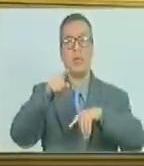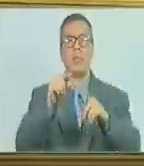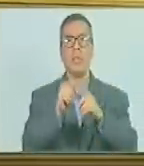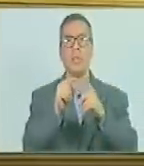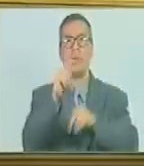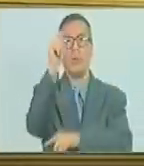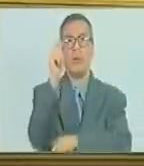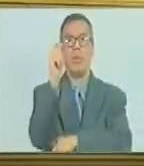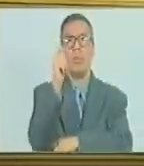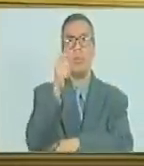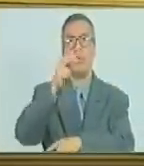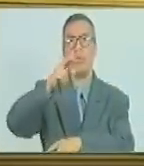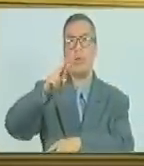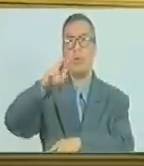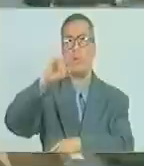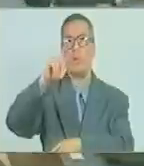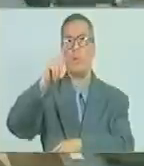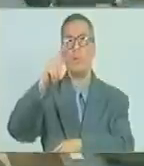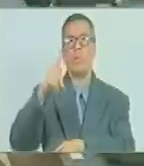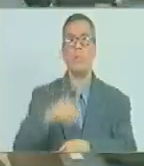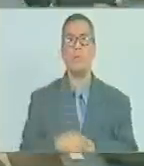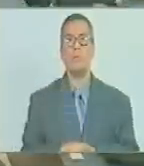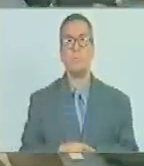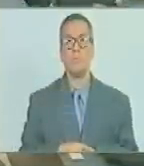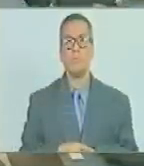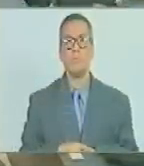palabra al diputado Eric Goicochea.